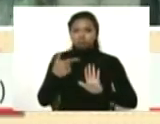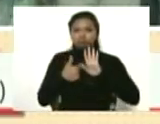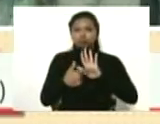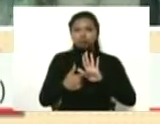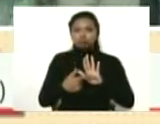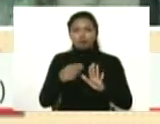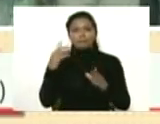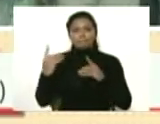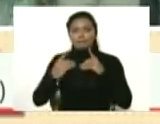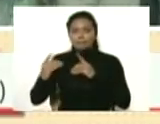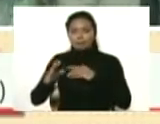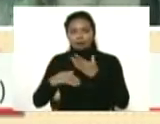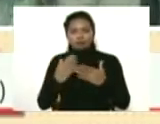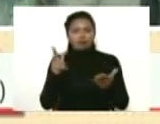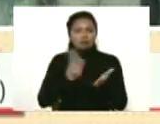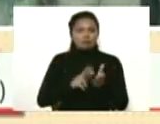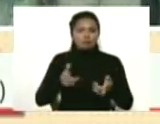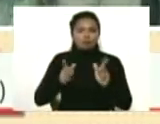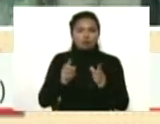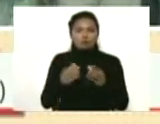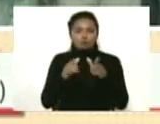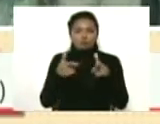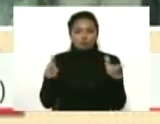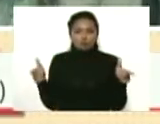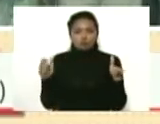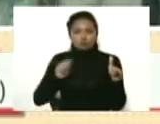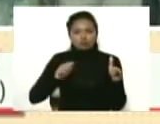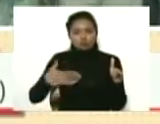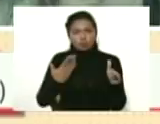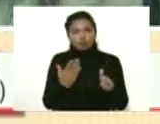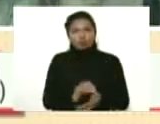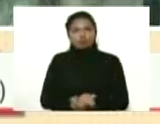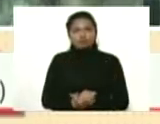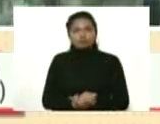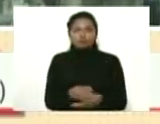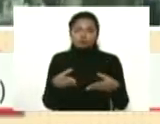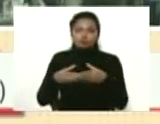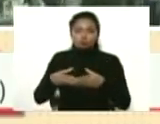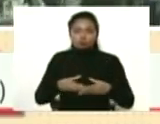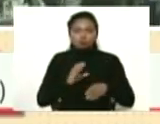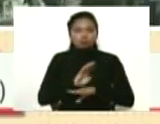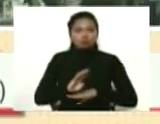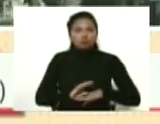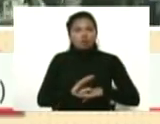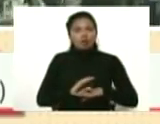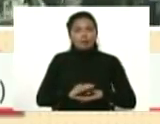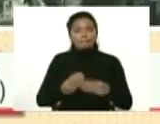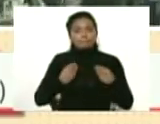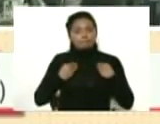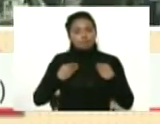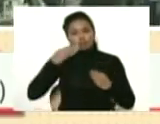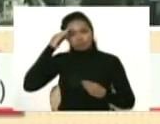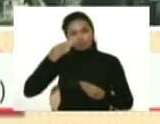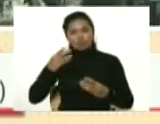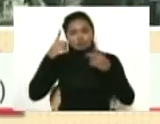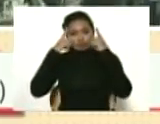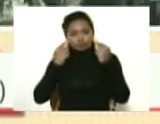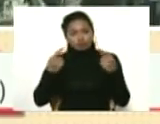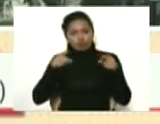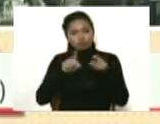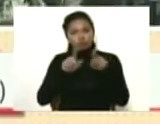se discuta, se apruebe y se amplíe. Ir blindando toda la vida militar, institucional,